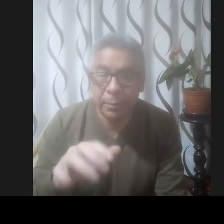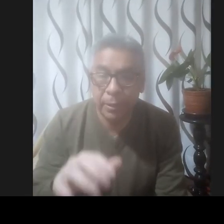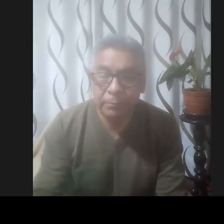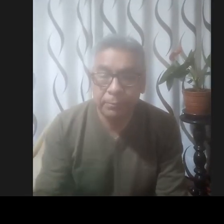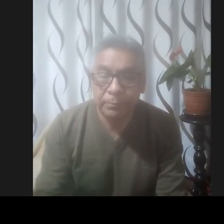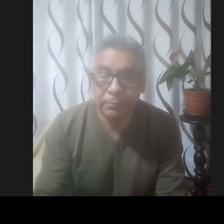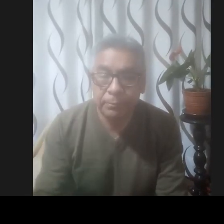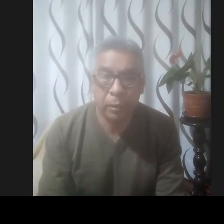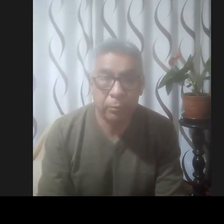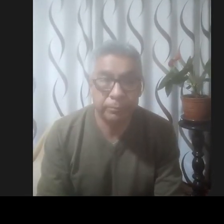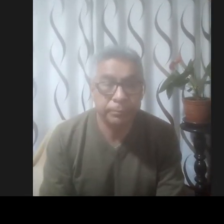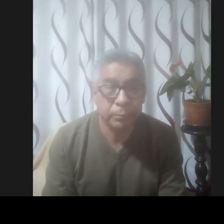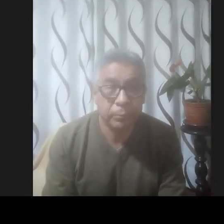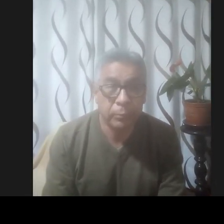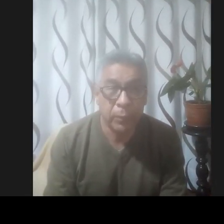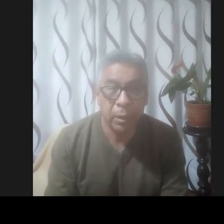sistema